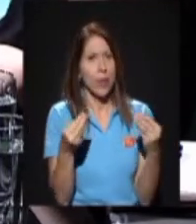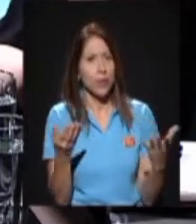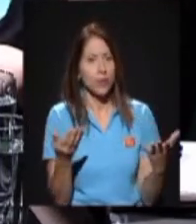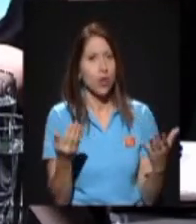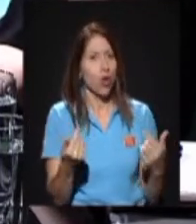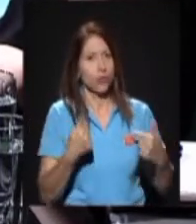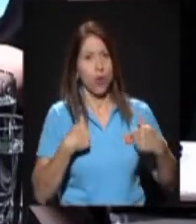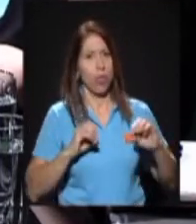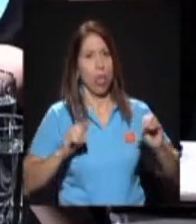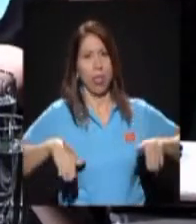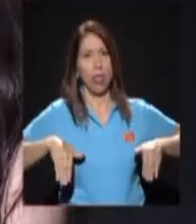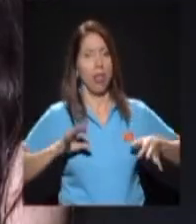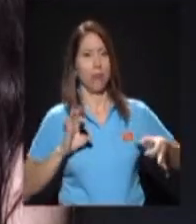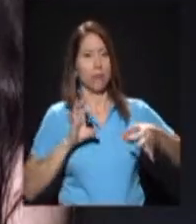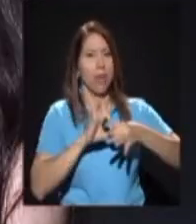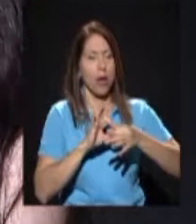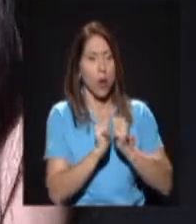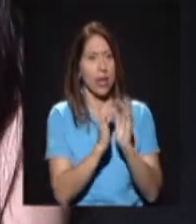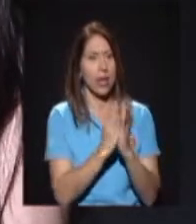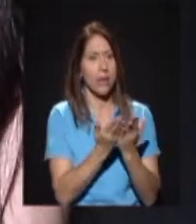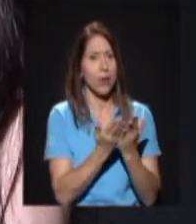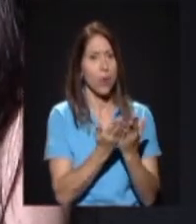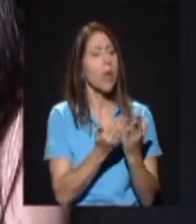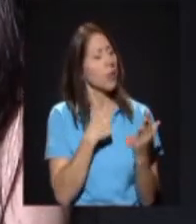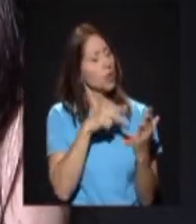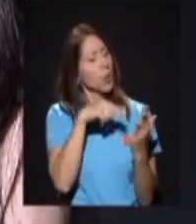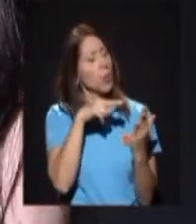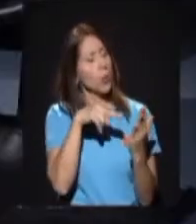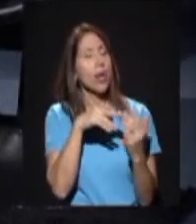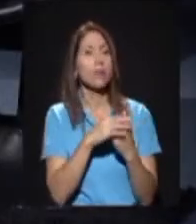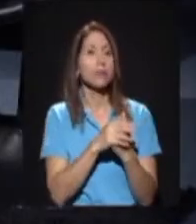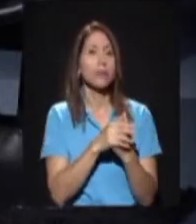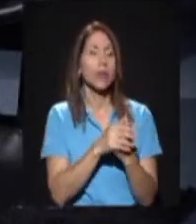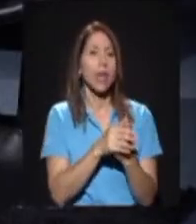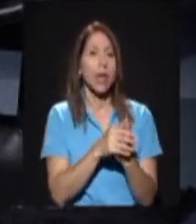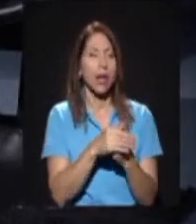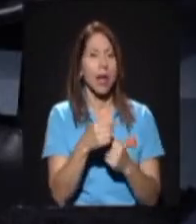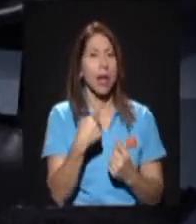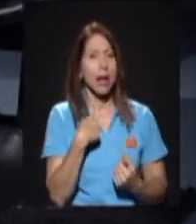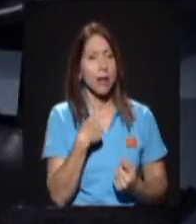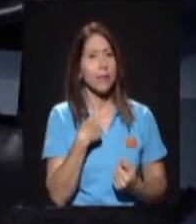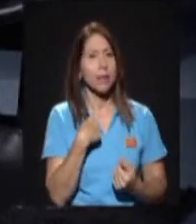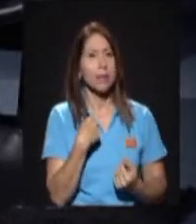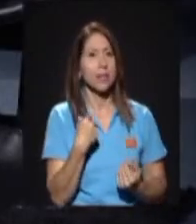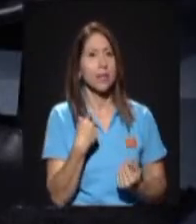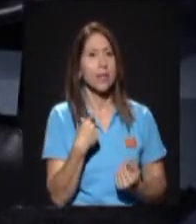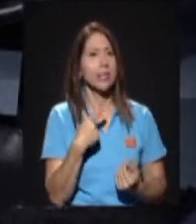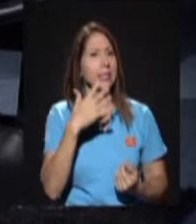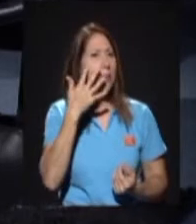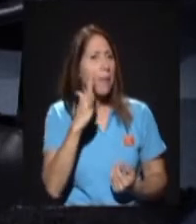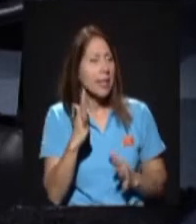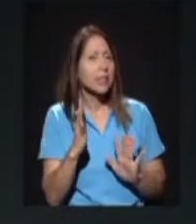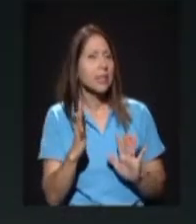no tengo que ver con el libro. A mí sí me pareció que le hizo un gran daño, él habrá tenido